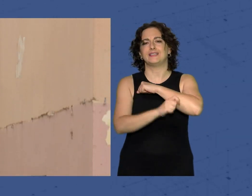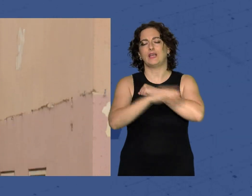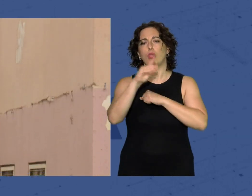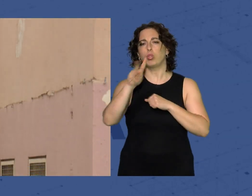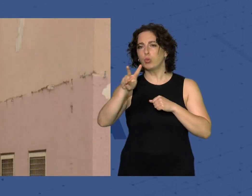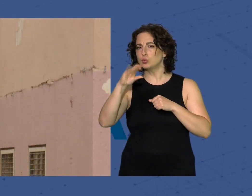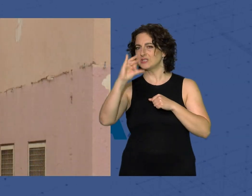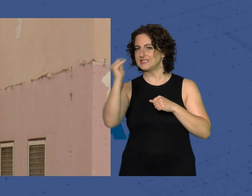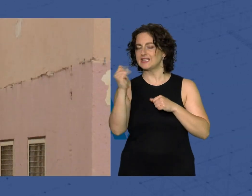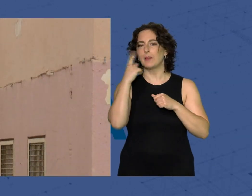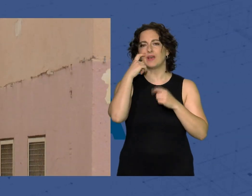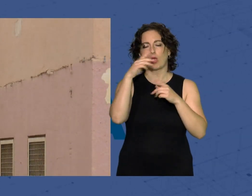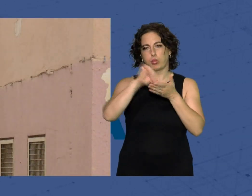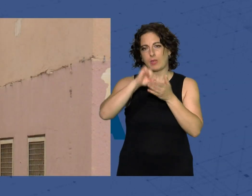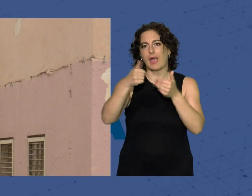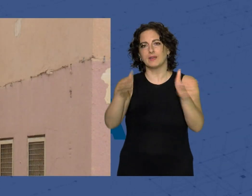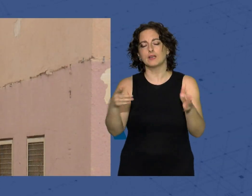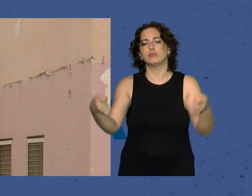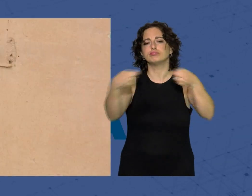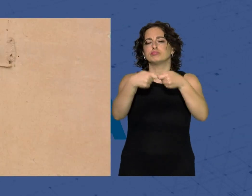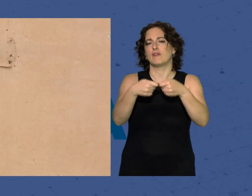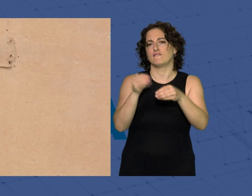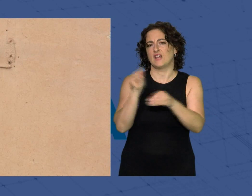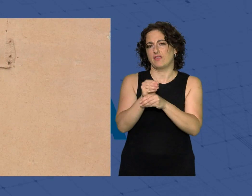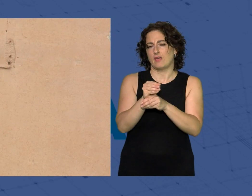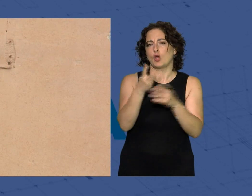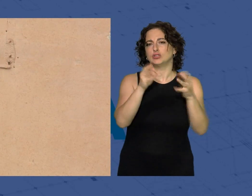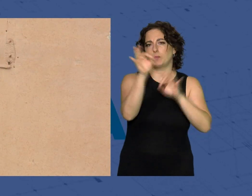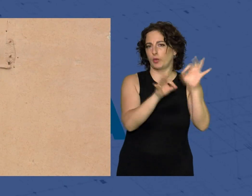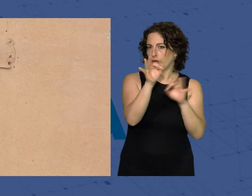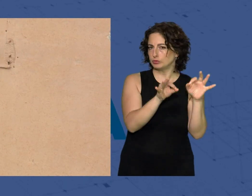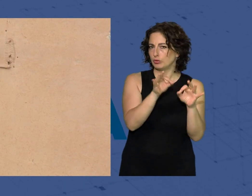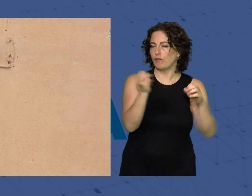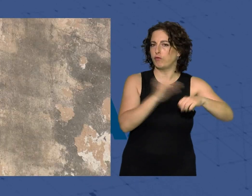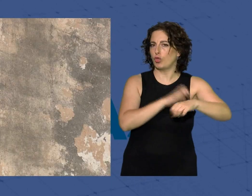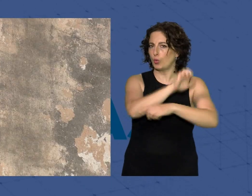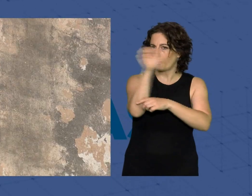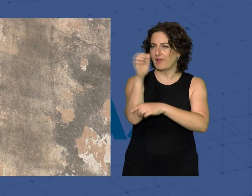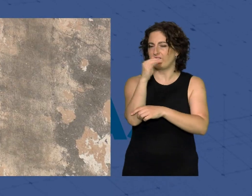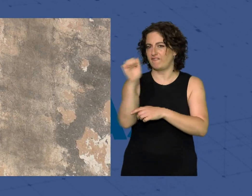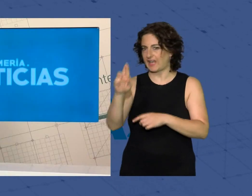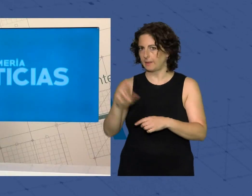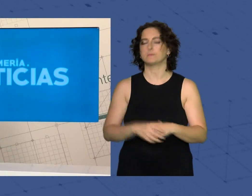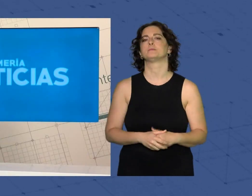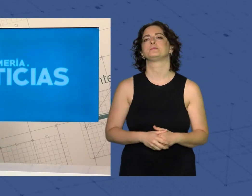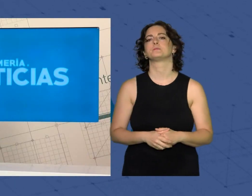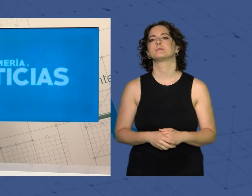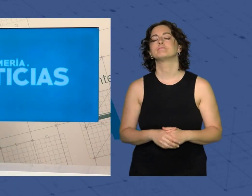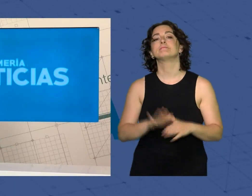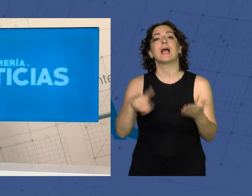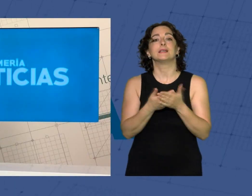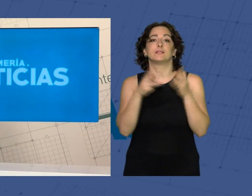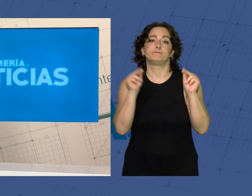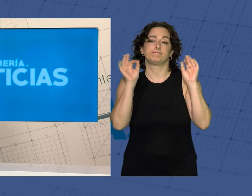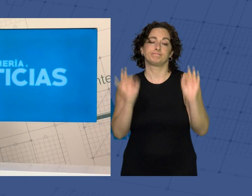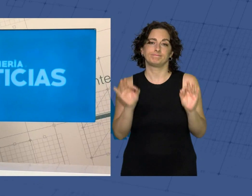Almería Ciudad Abierta cofinanciada en un 80% por el Fondo Europeo FEDER Y hasta aquí las